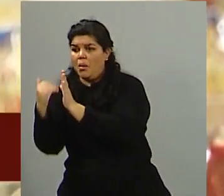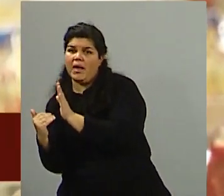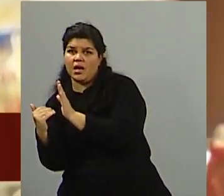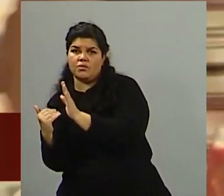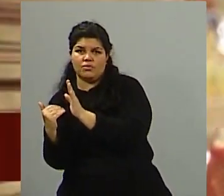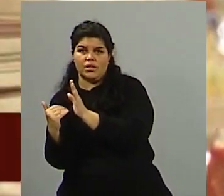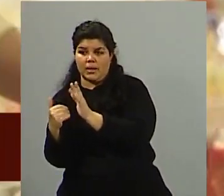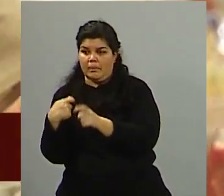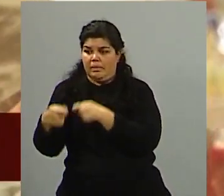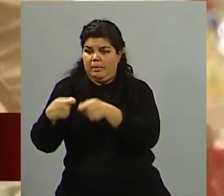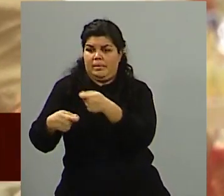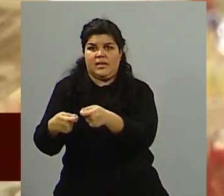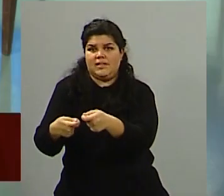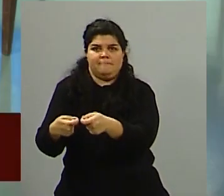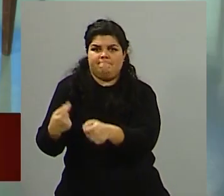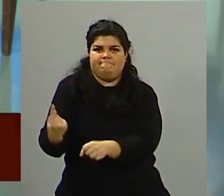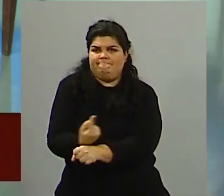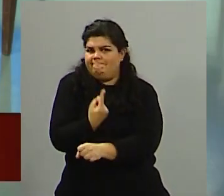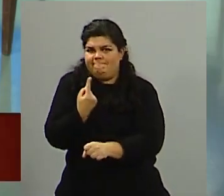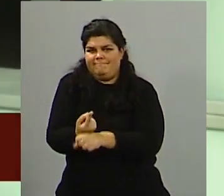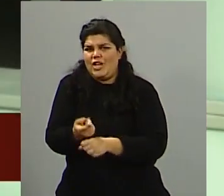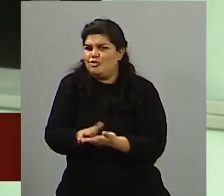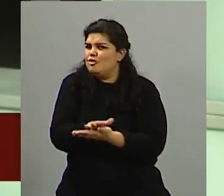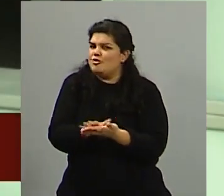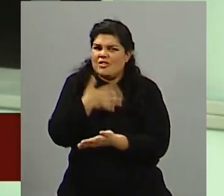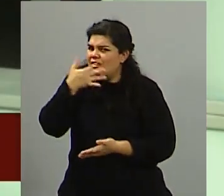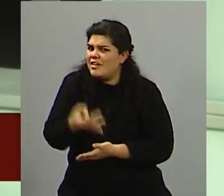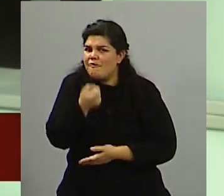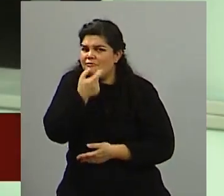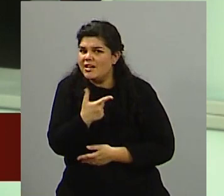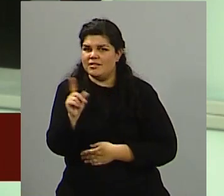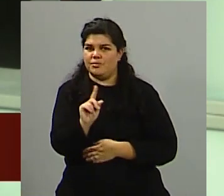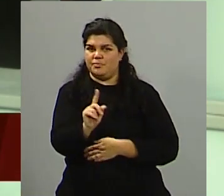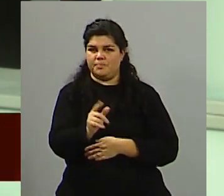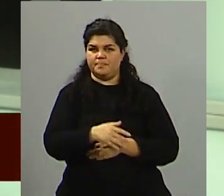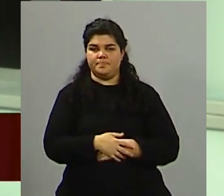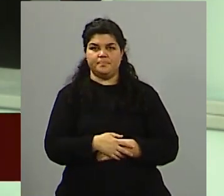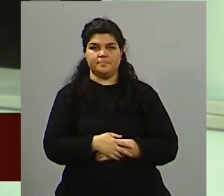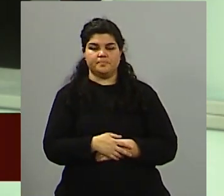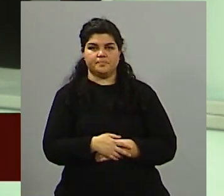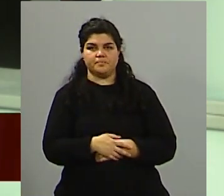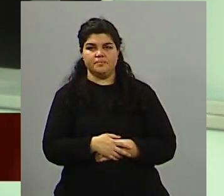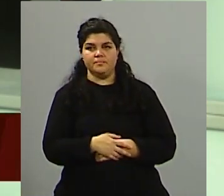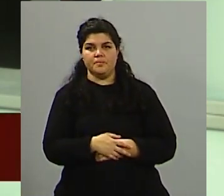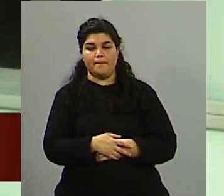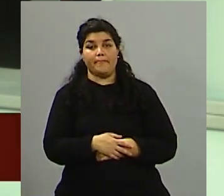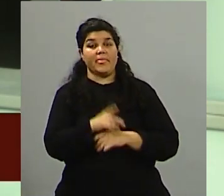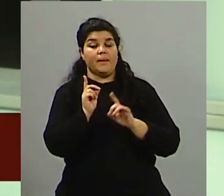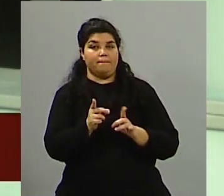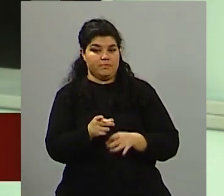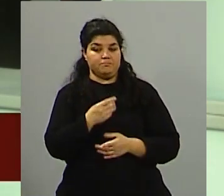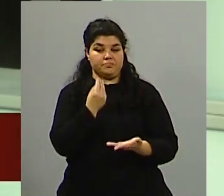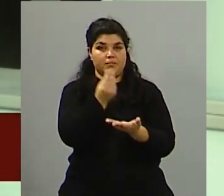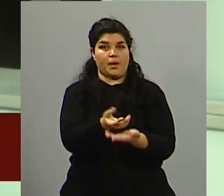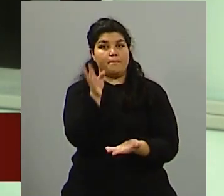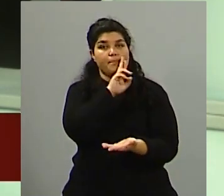grande. El otro día veía cómo hay una de las candidatas empezó a hablar de la economía, de cómo sería